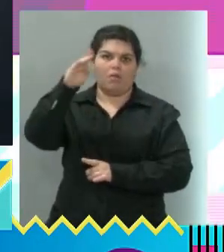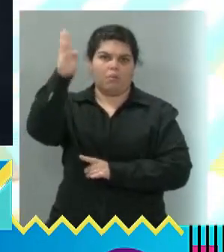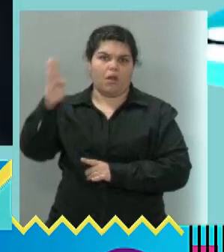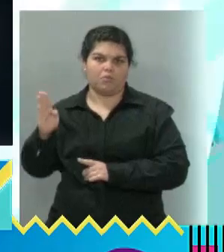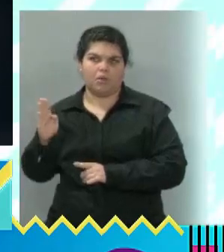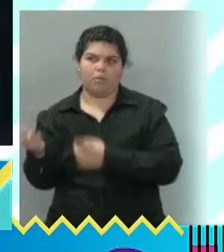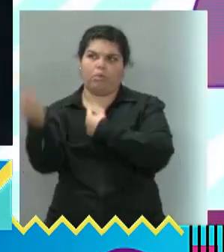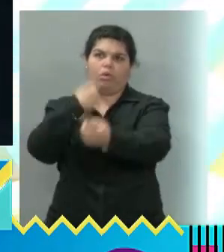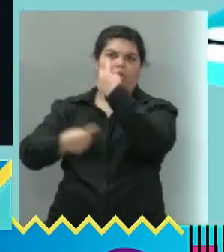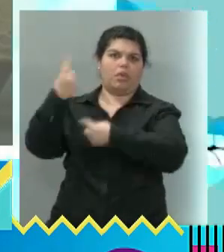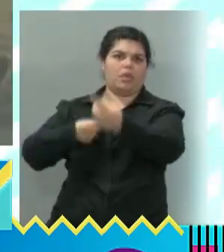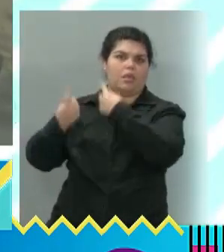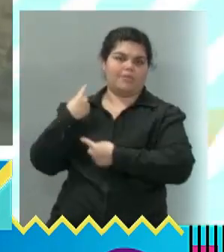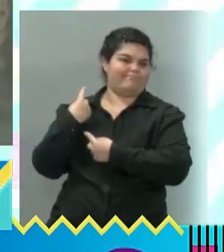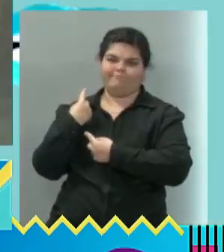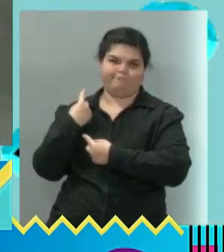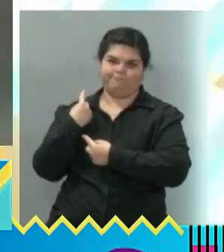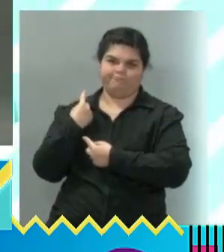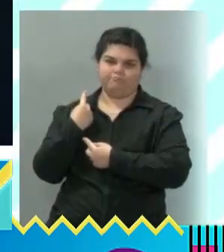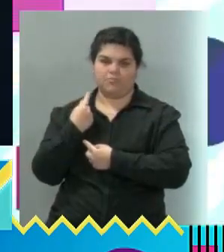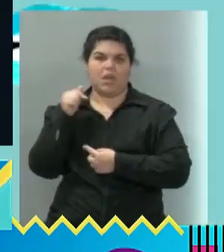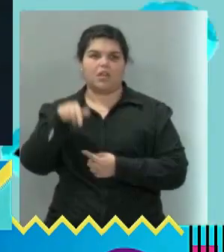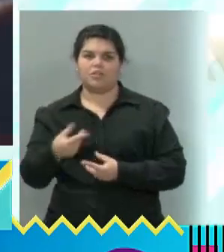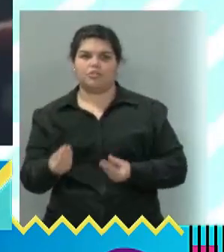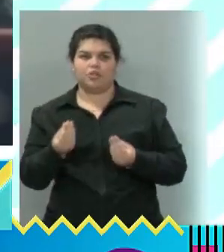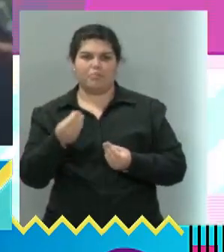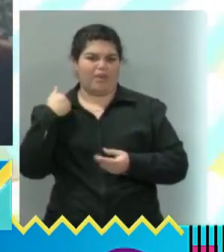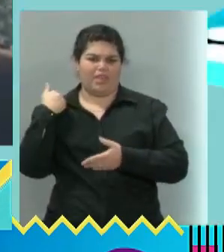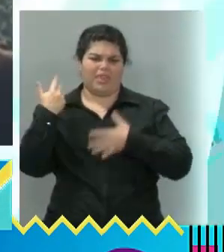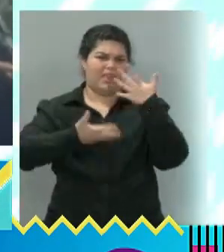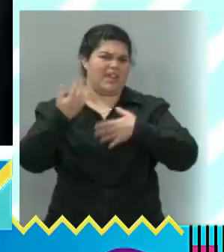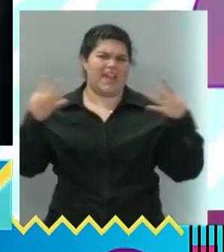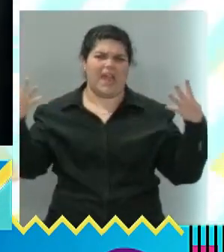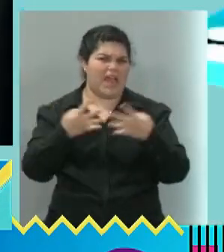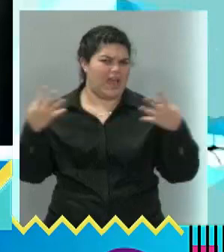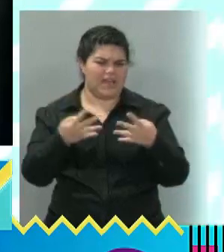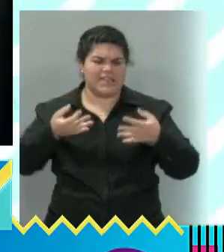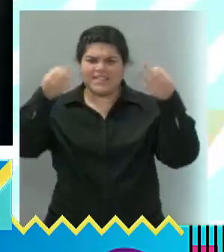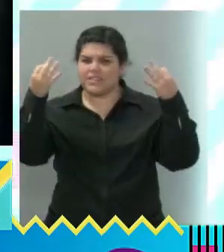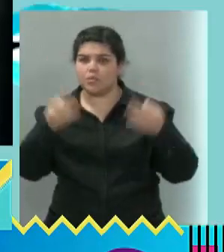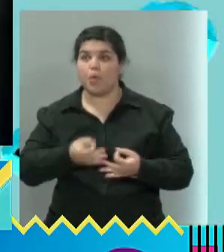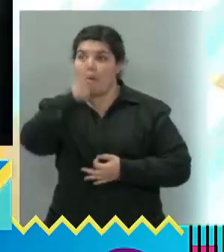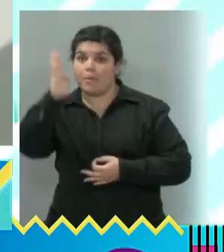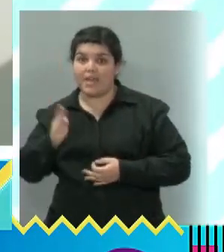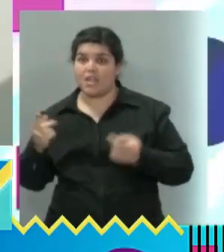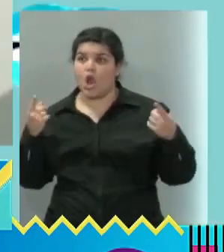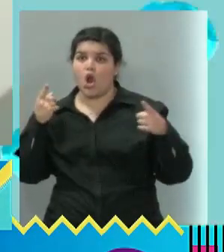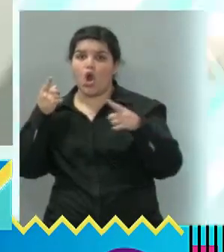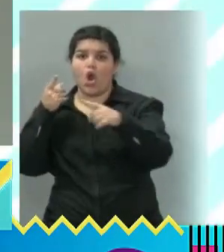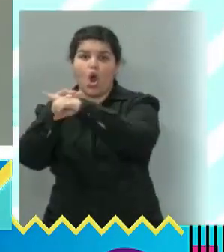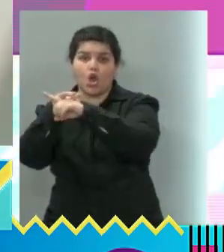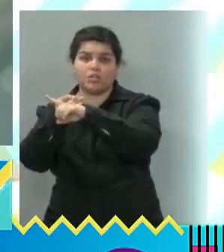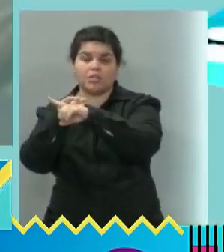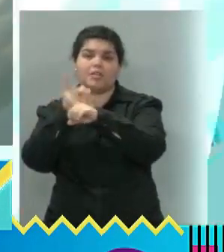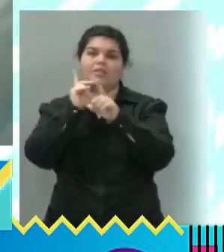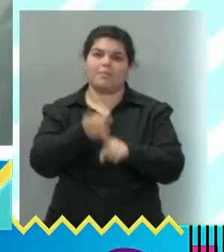Plata. Claro. Y inmediatamente eso iba a provocar una guerra, pero no con el Brasil nada más, sino también con